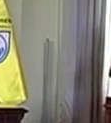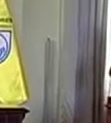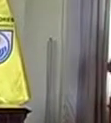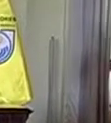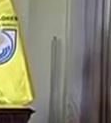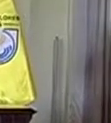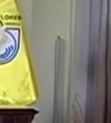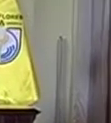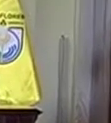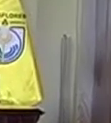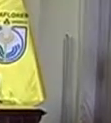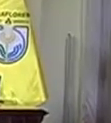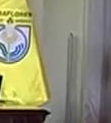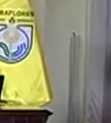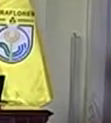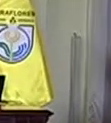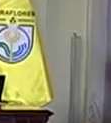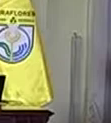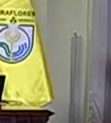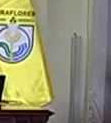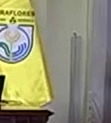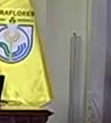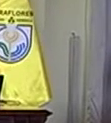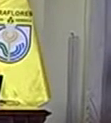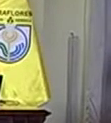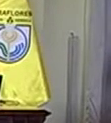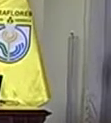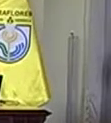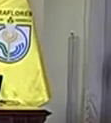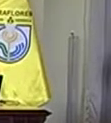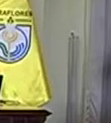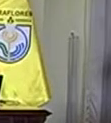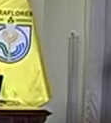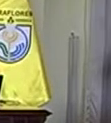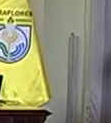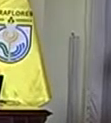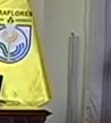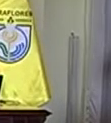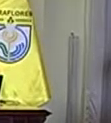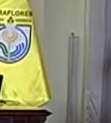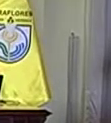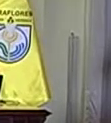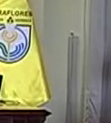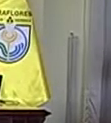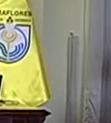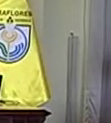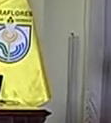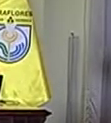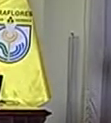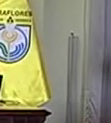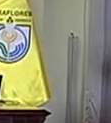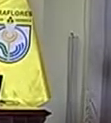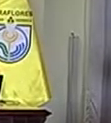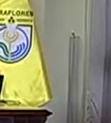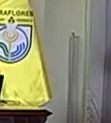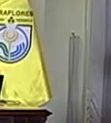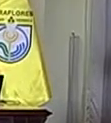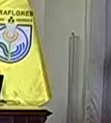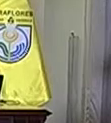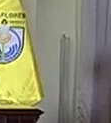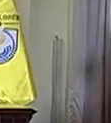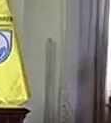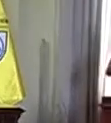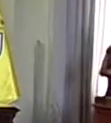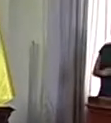bien corta en realidad. Vamos a pedirle a nuestra secretaria general de consejo que se sirva a pasar la lista del caso.